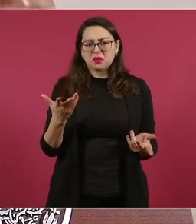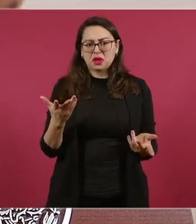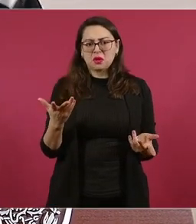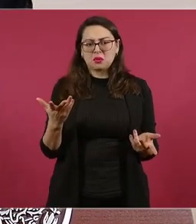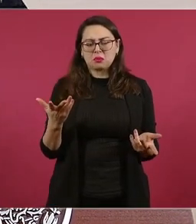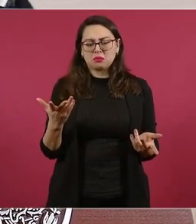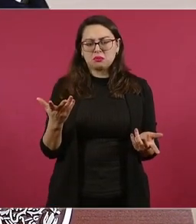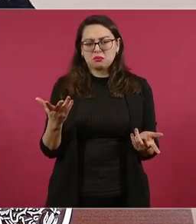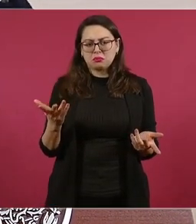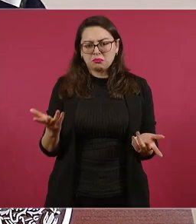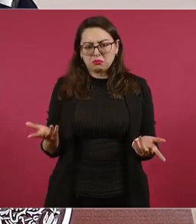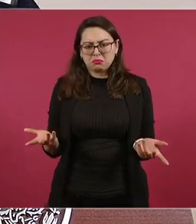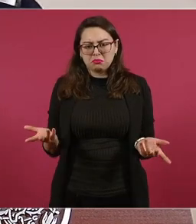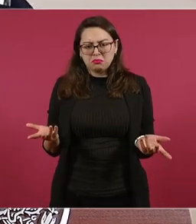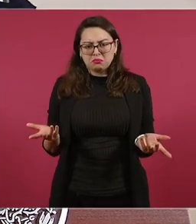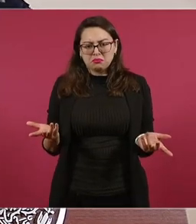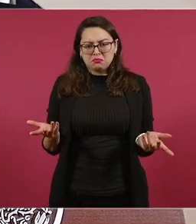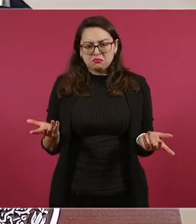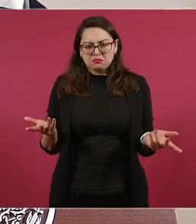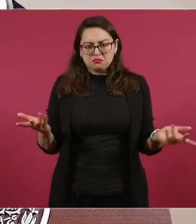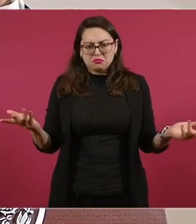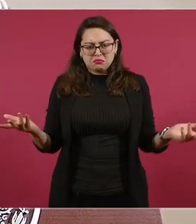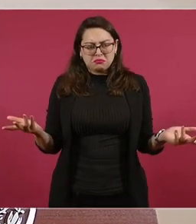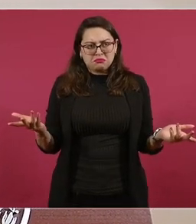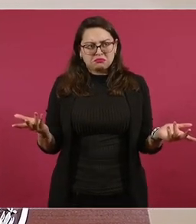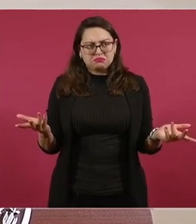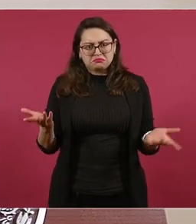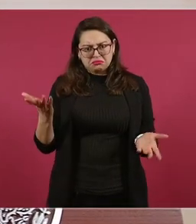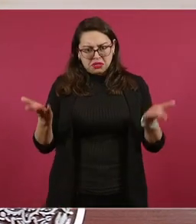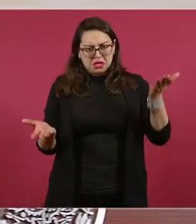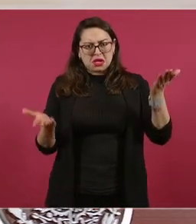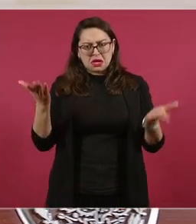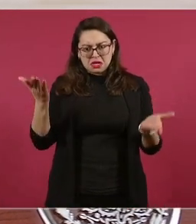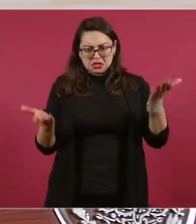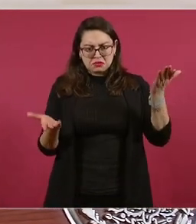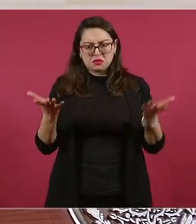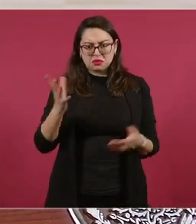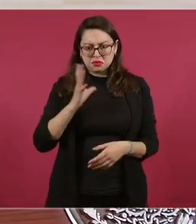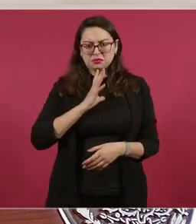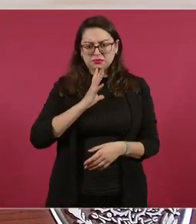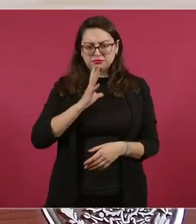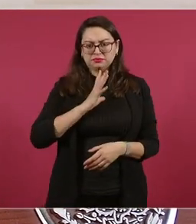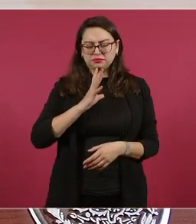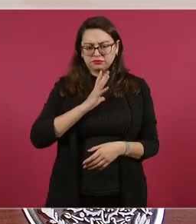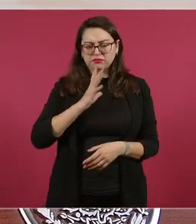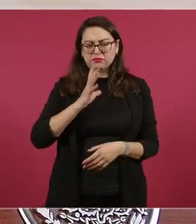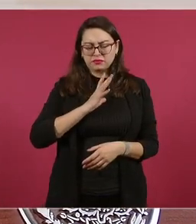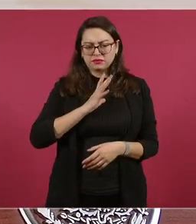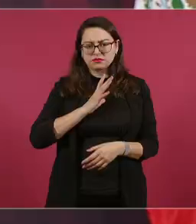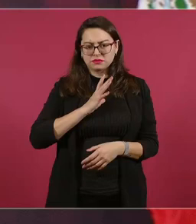Hasta tienen mejor, o sea, son más las menciones buenas